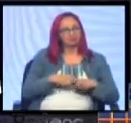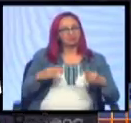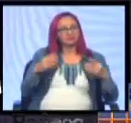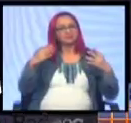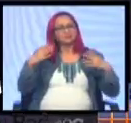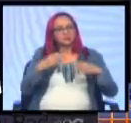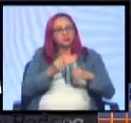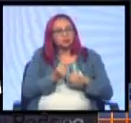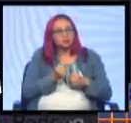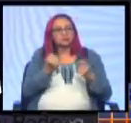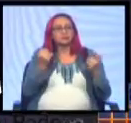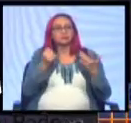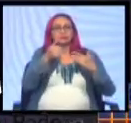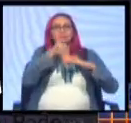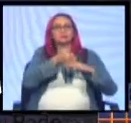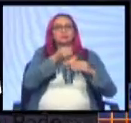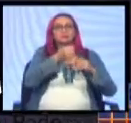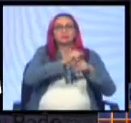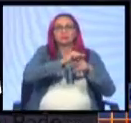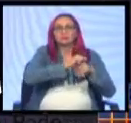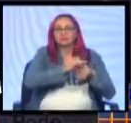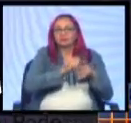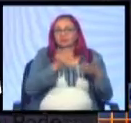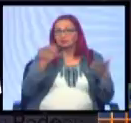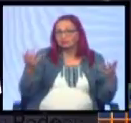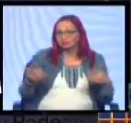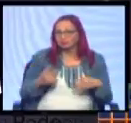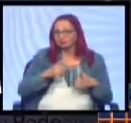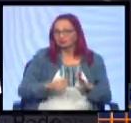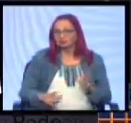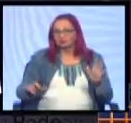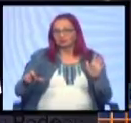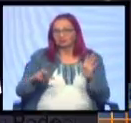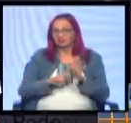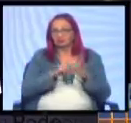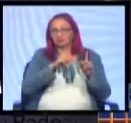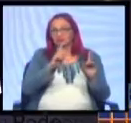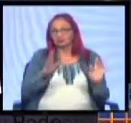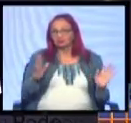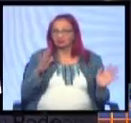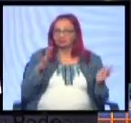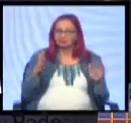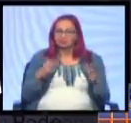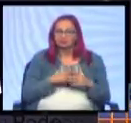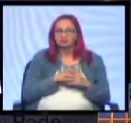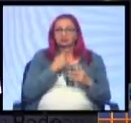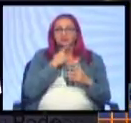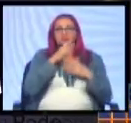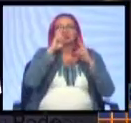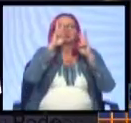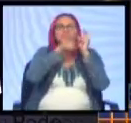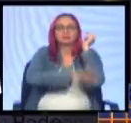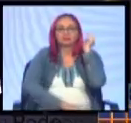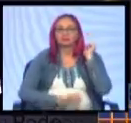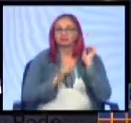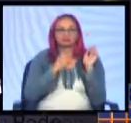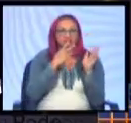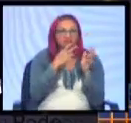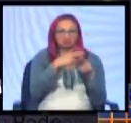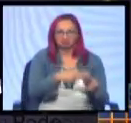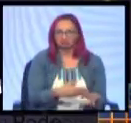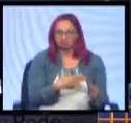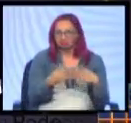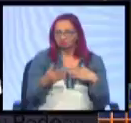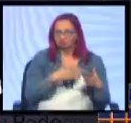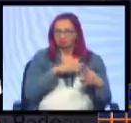ejecutar o poner en práctica la ilegalidad o decirle a la persona el castigo, como lo quieran llamar, lo que